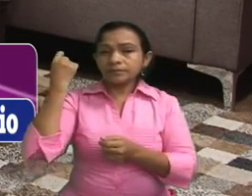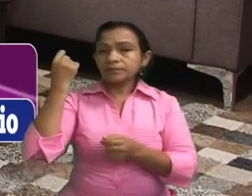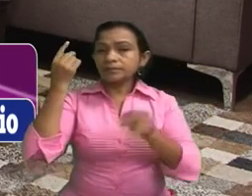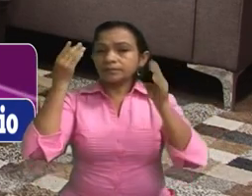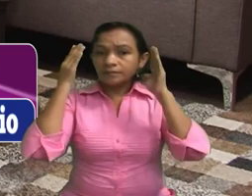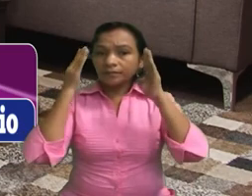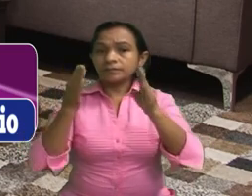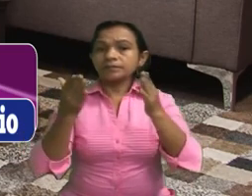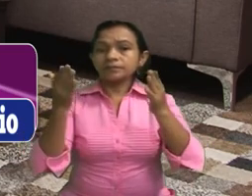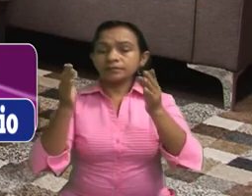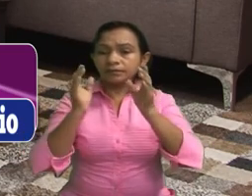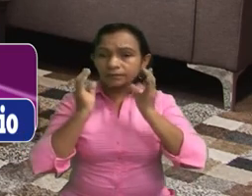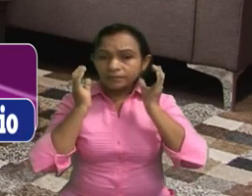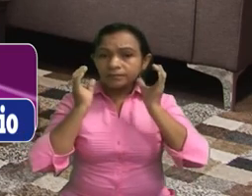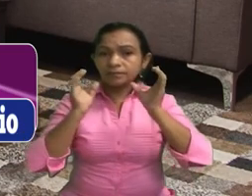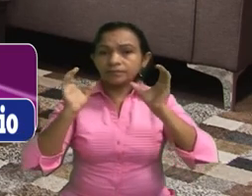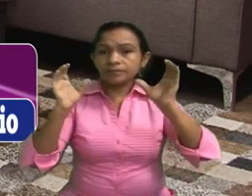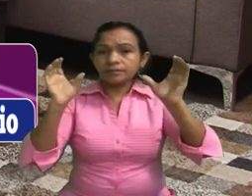entiendo, en la costa Caribe,